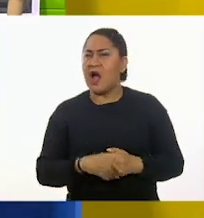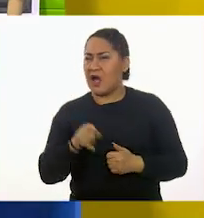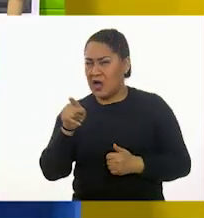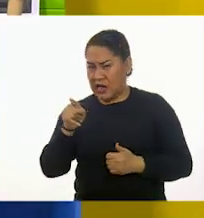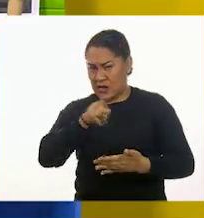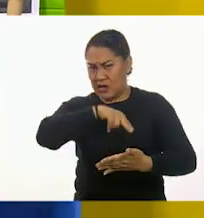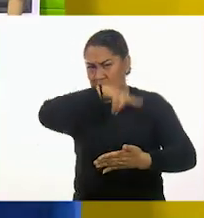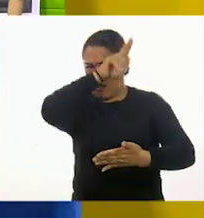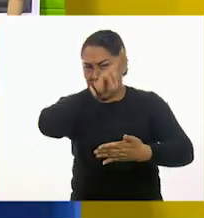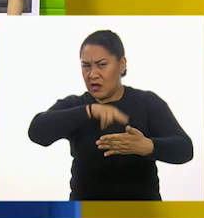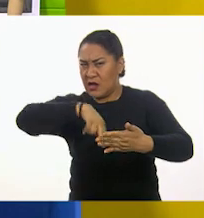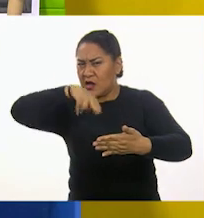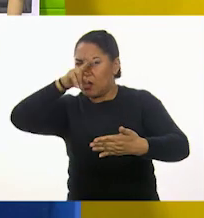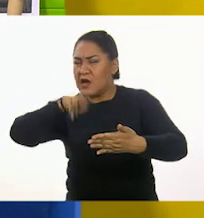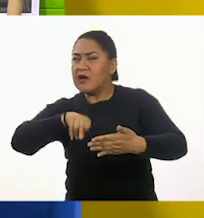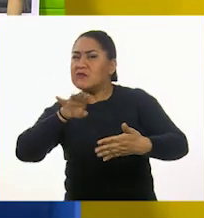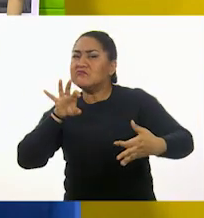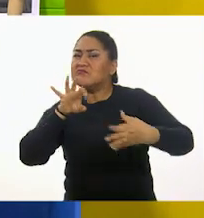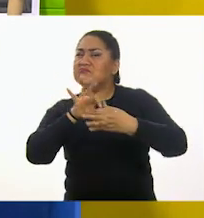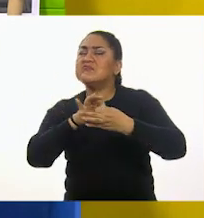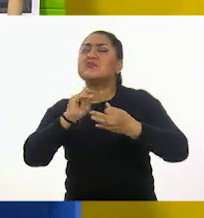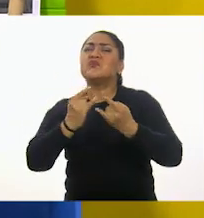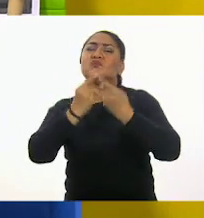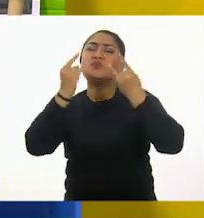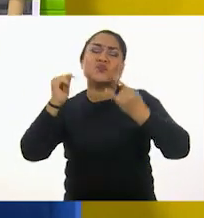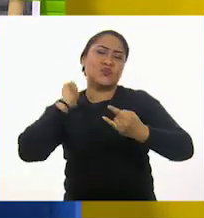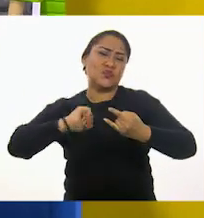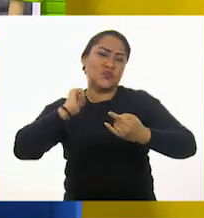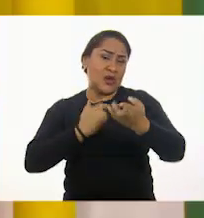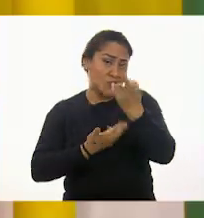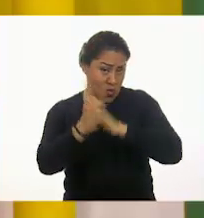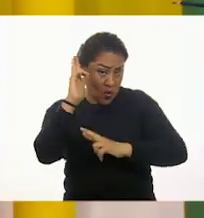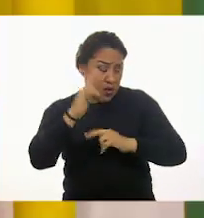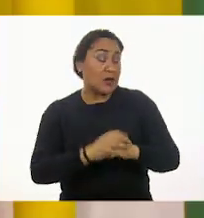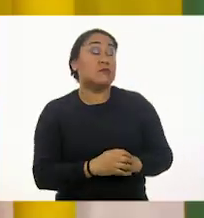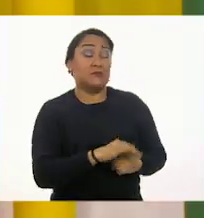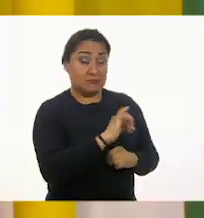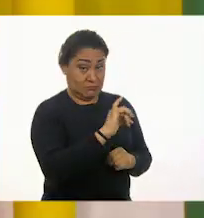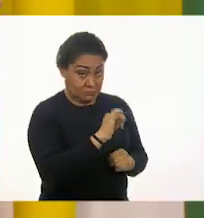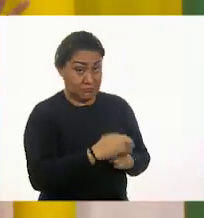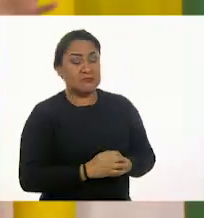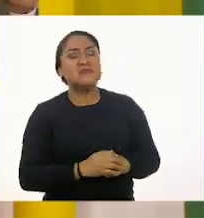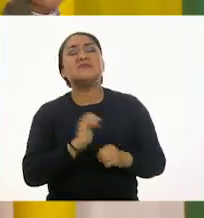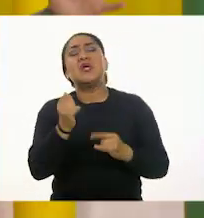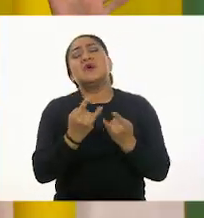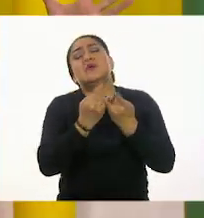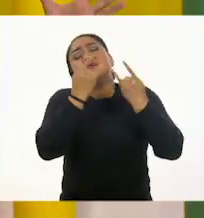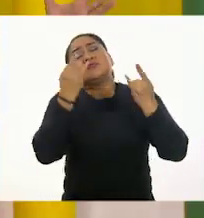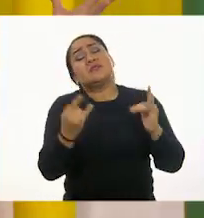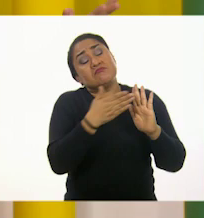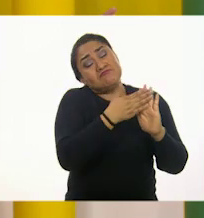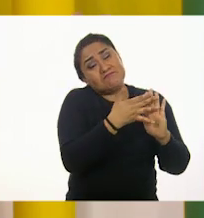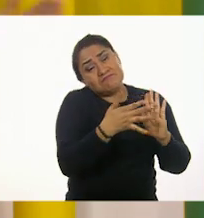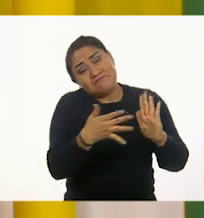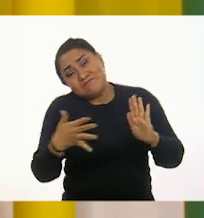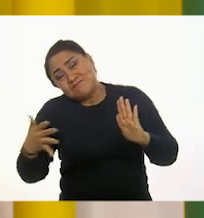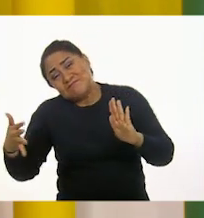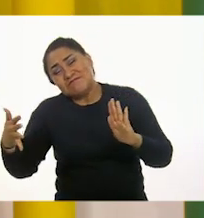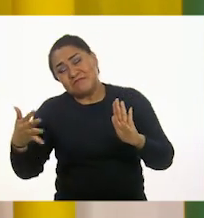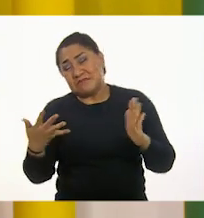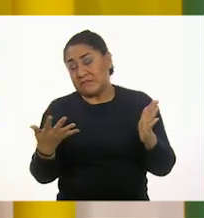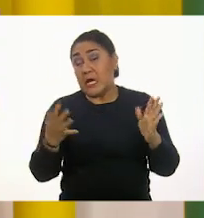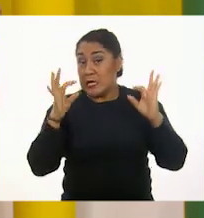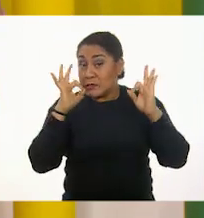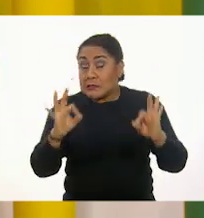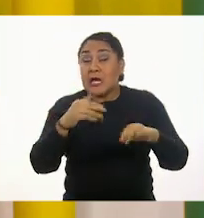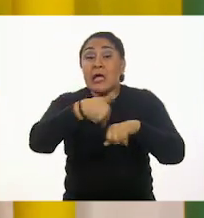mural basado en la Revolución? Sí, de los sucesos de toda la historia desde el principio al fin. No tiene